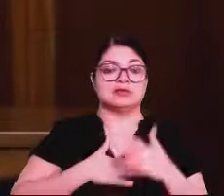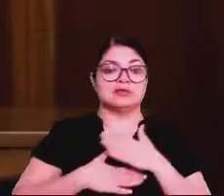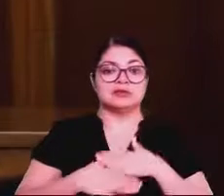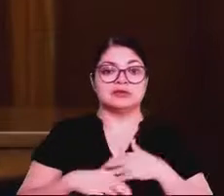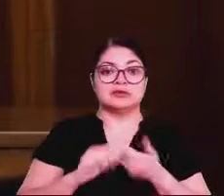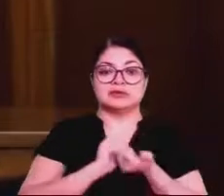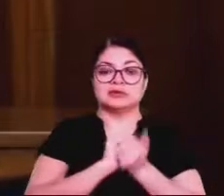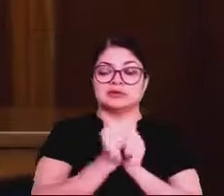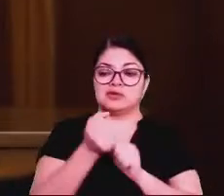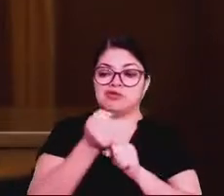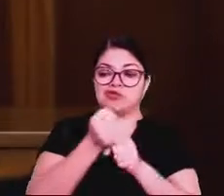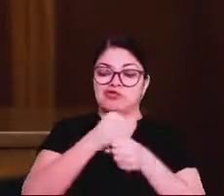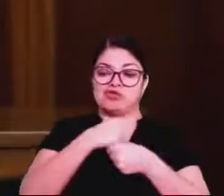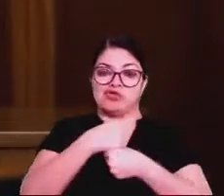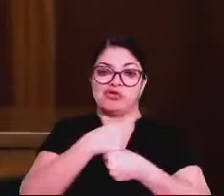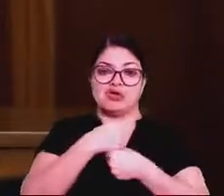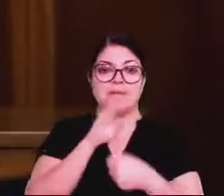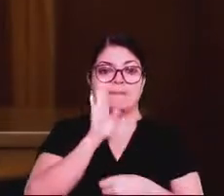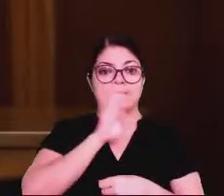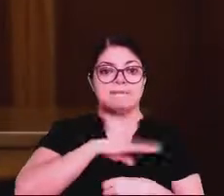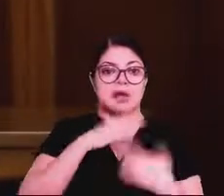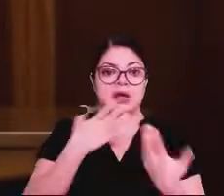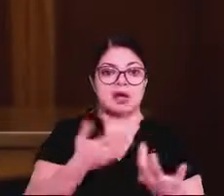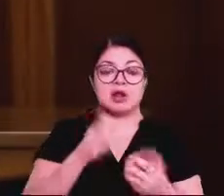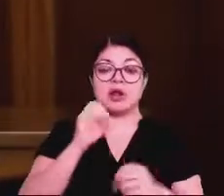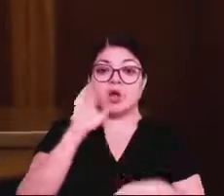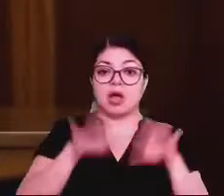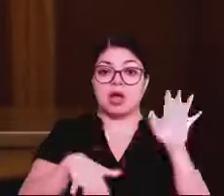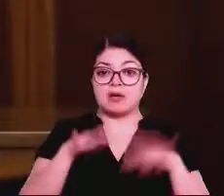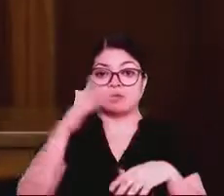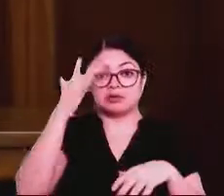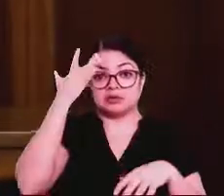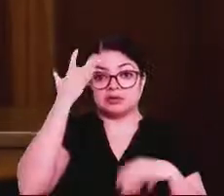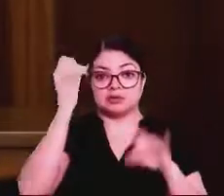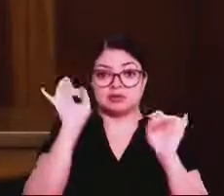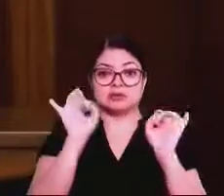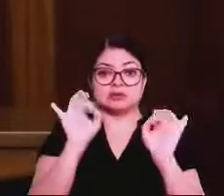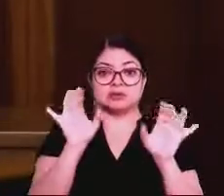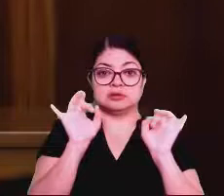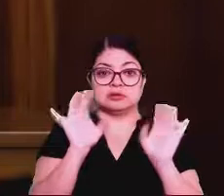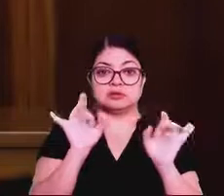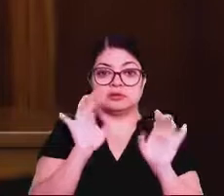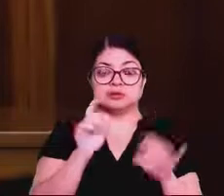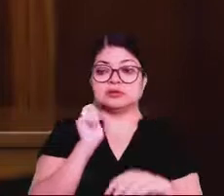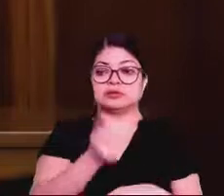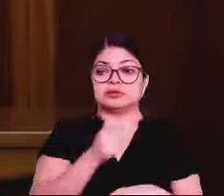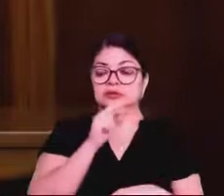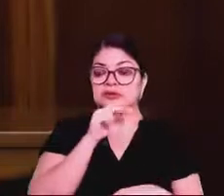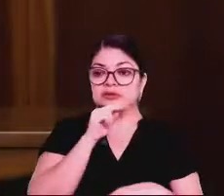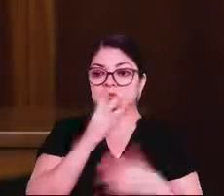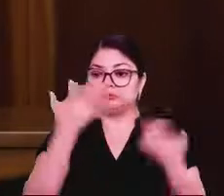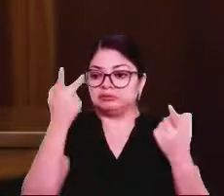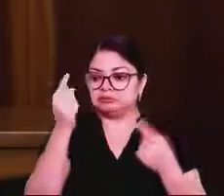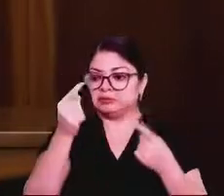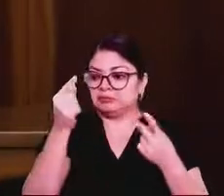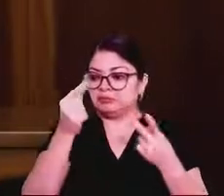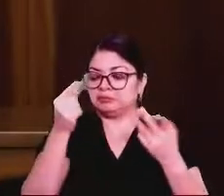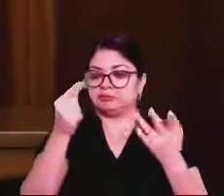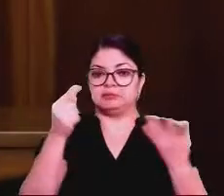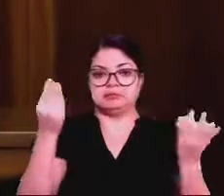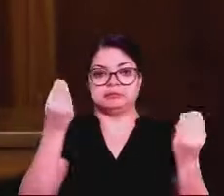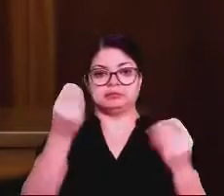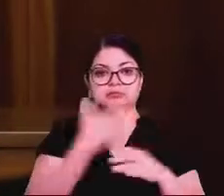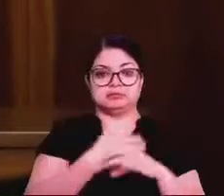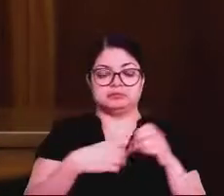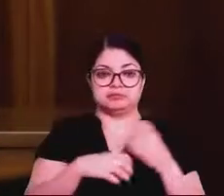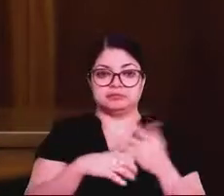desbalance muscular e incluso dolor de cabeza por tensión, etcétera, etcétera,